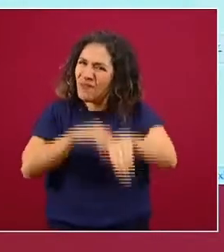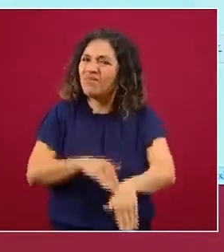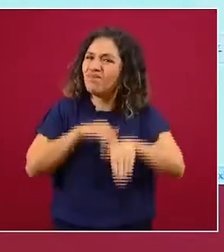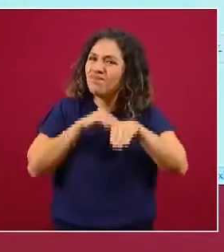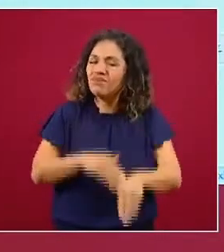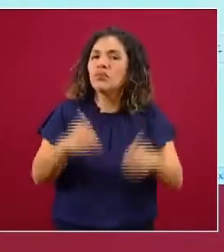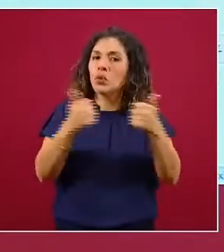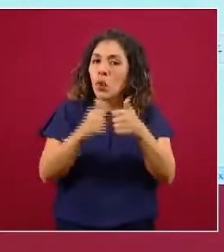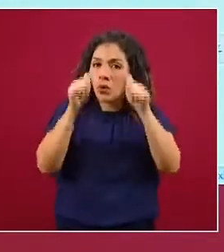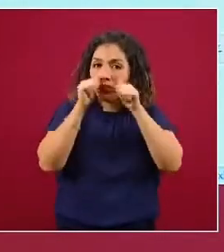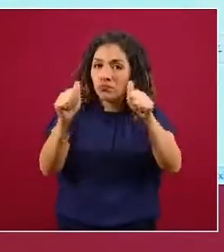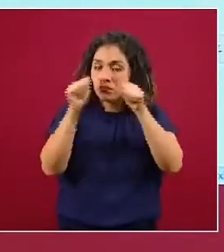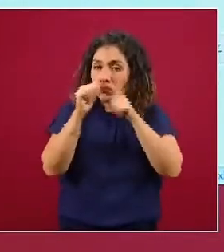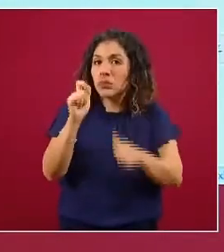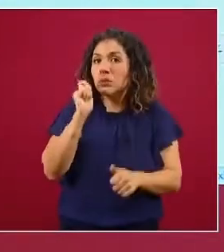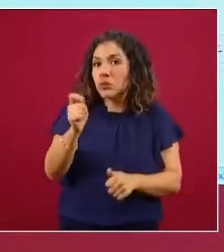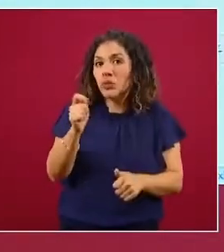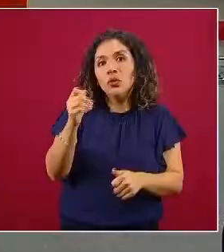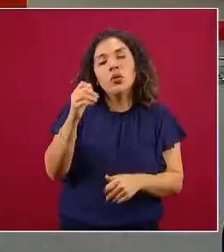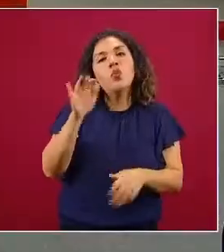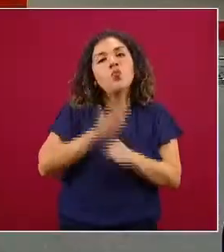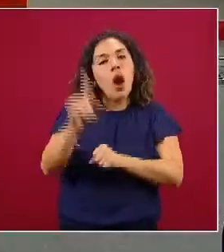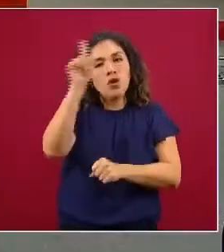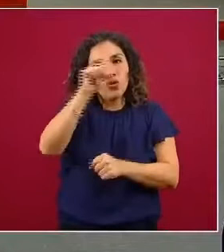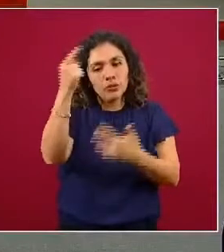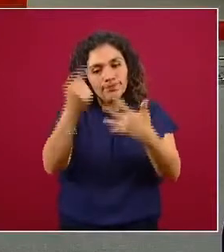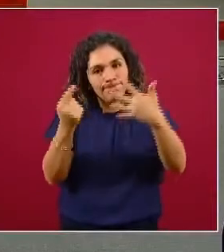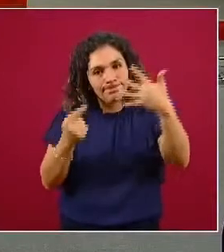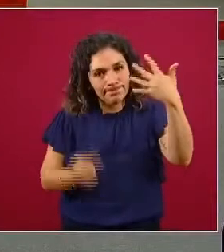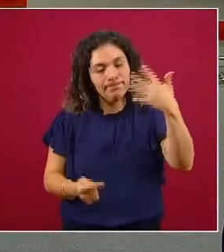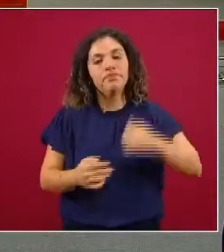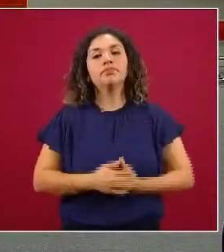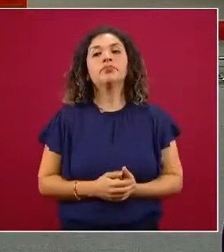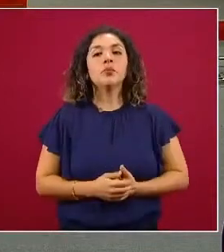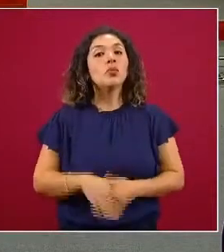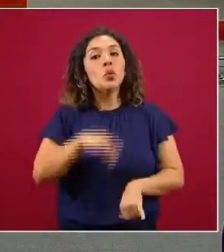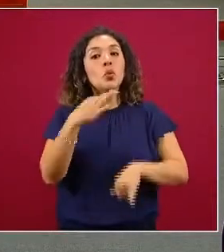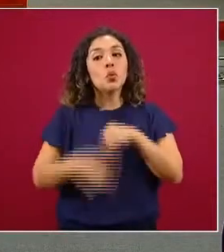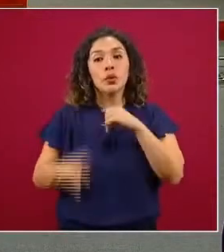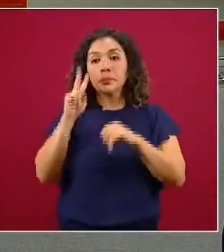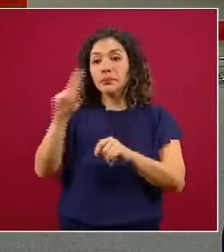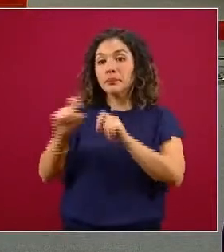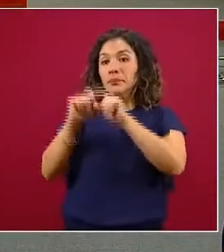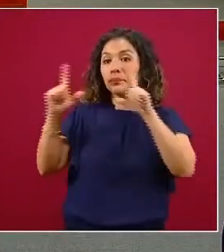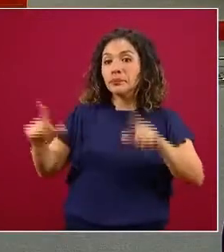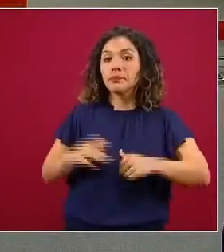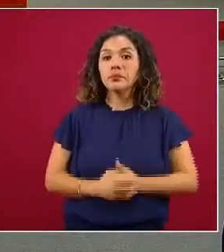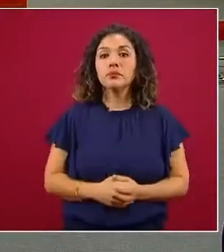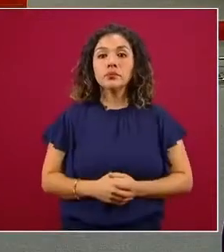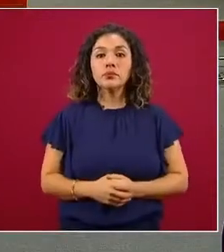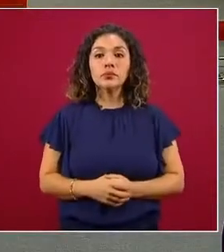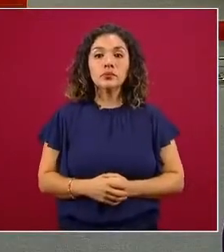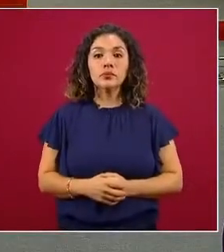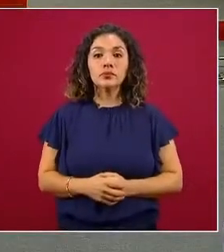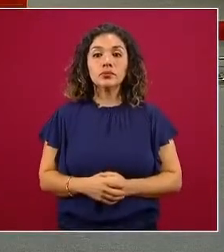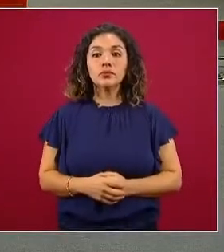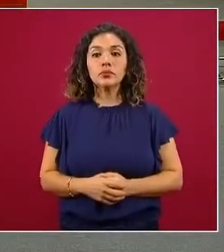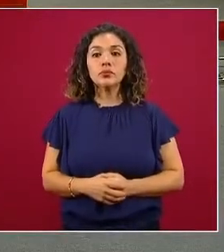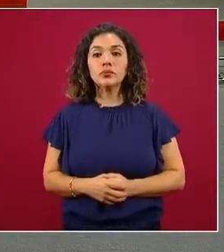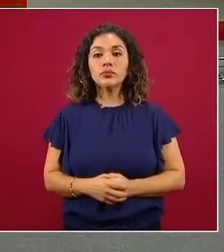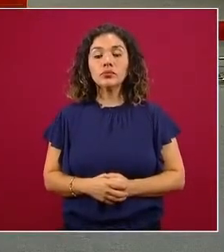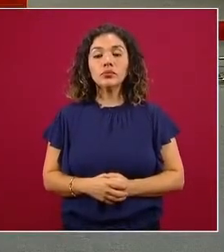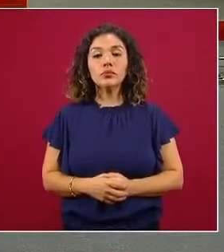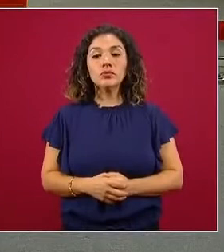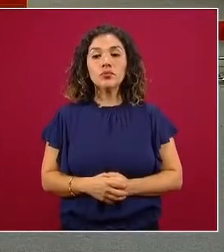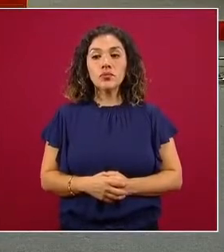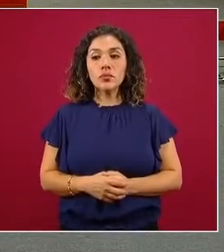atender también de la misma manera las recomendaciones. Pasemos a las últimas 2 diapositivas. Vamos rápidamente